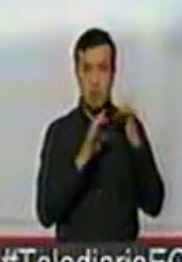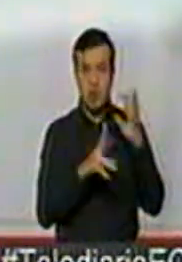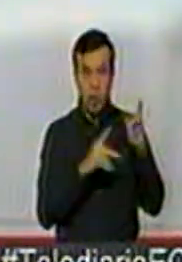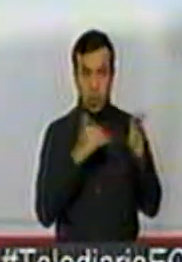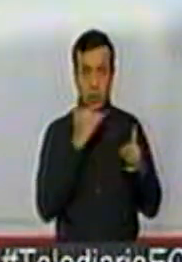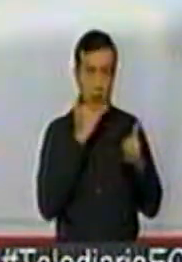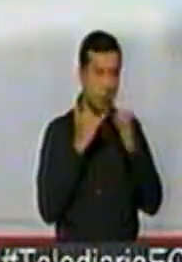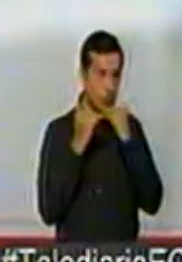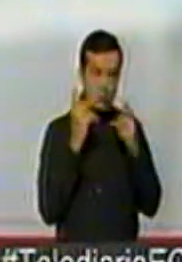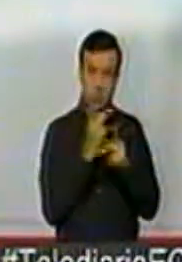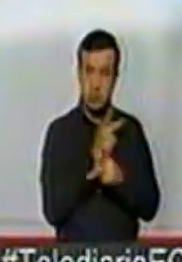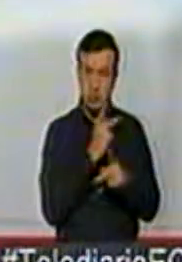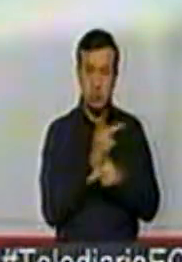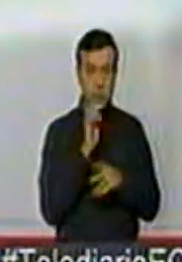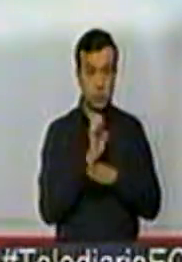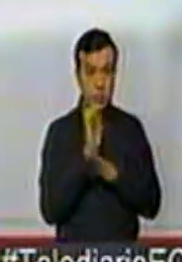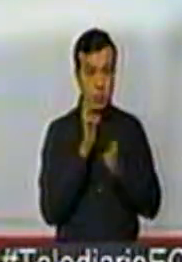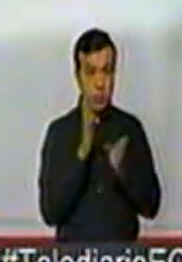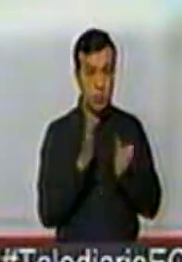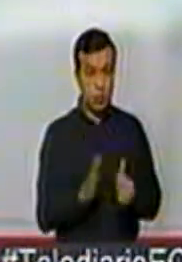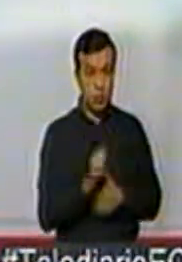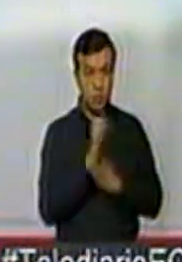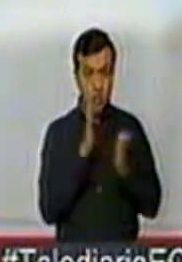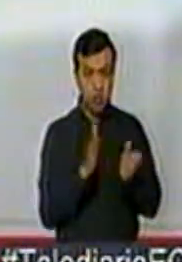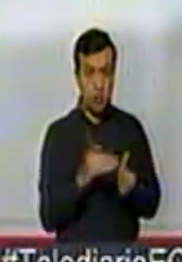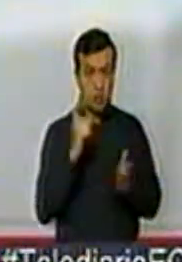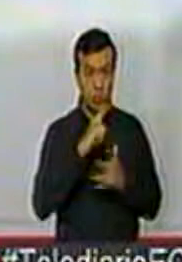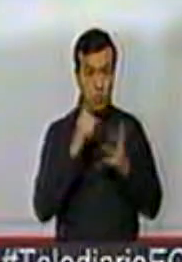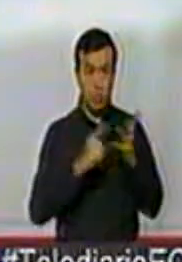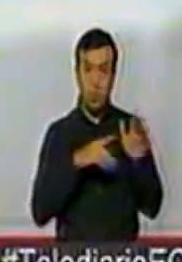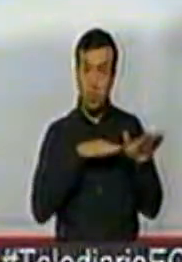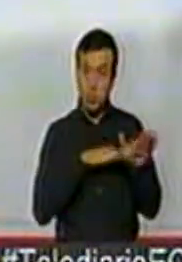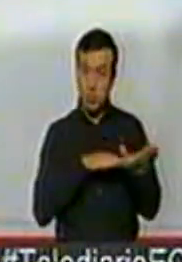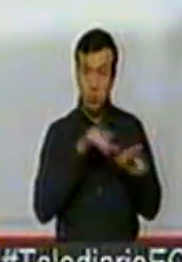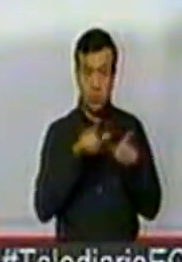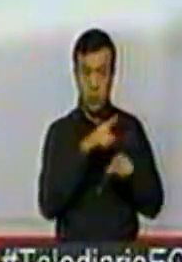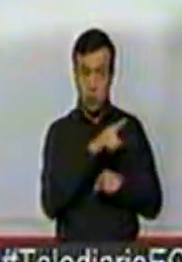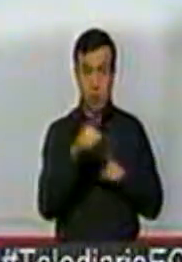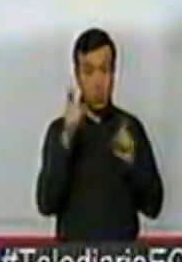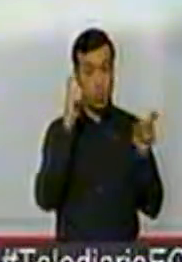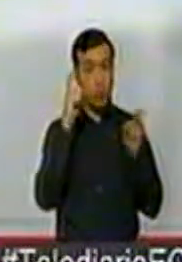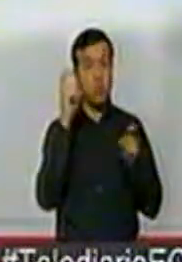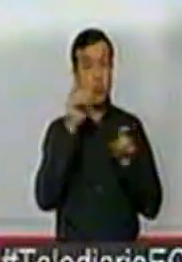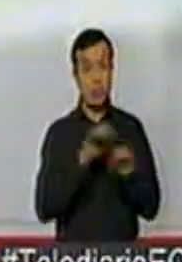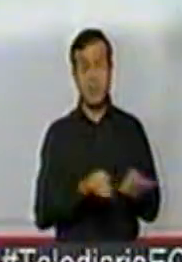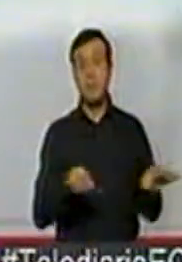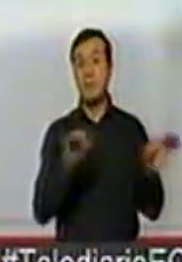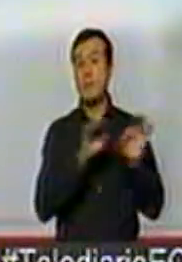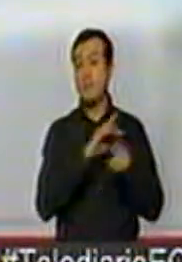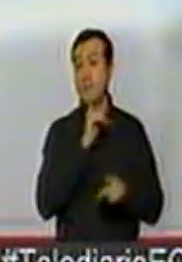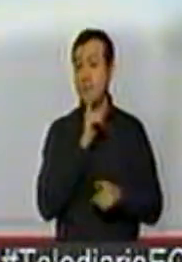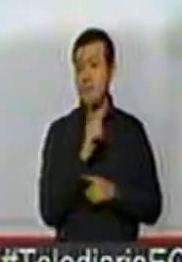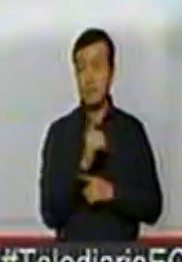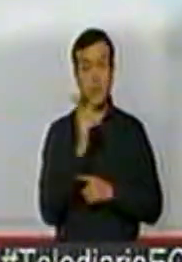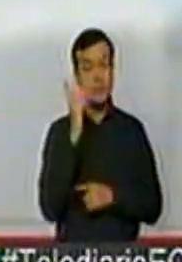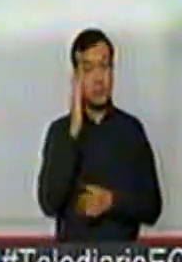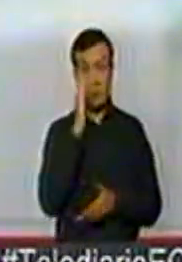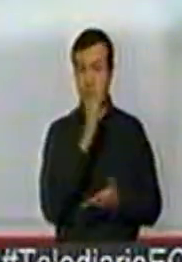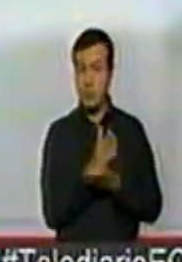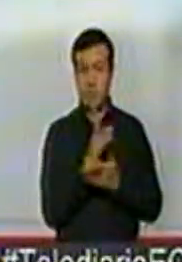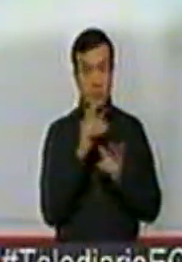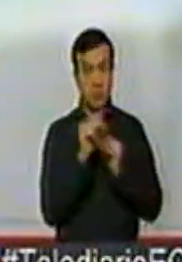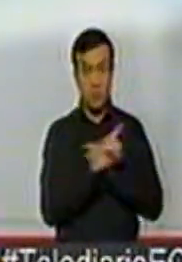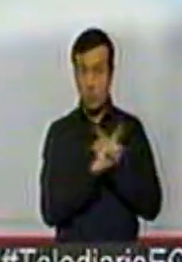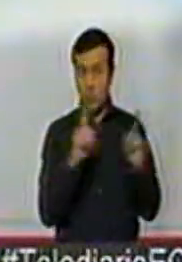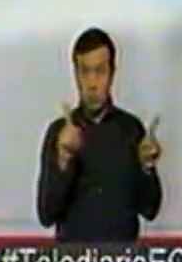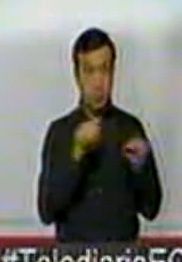ley, pero como ecuatorianos necesitamos que haya garantías de que esto se controle y que efectivamente ya no haya